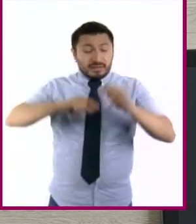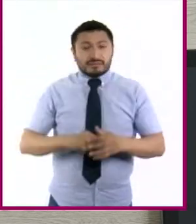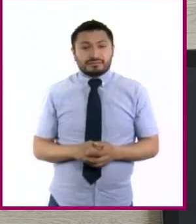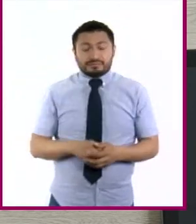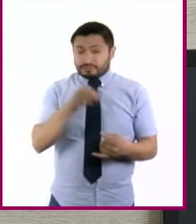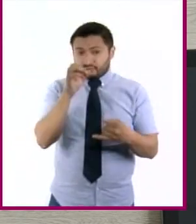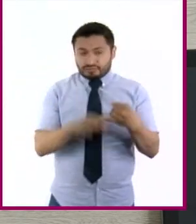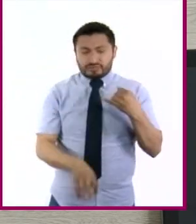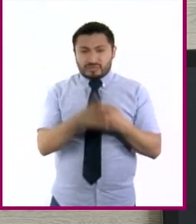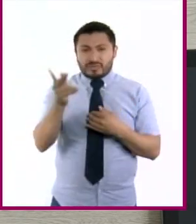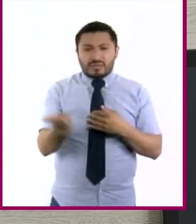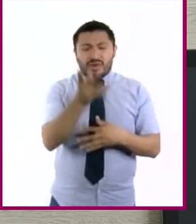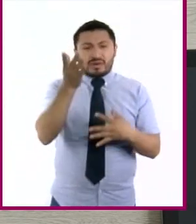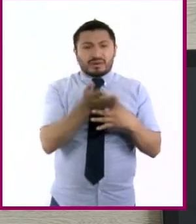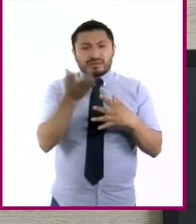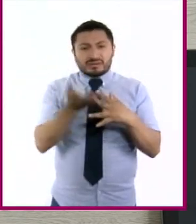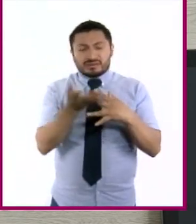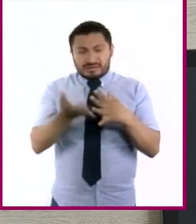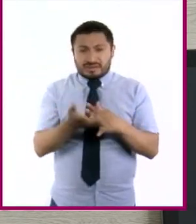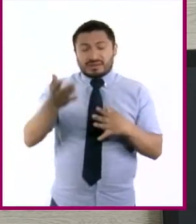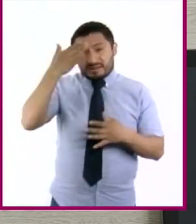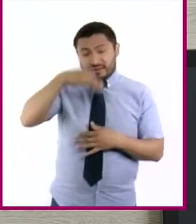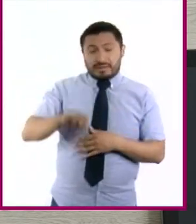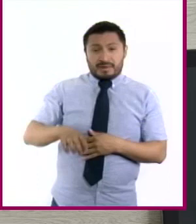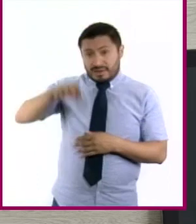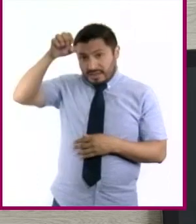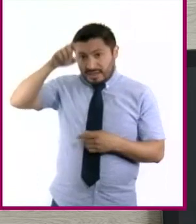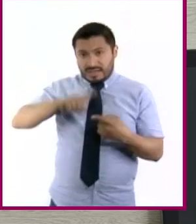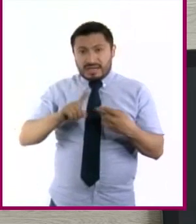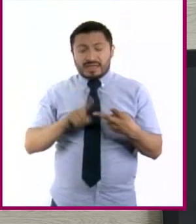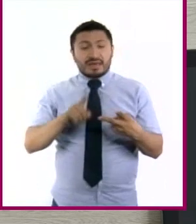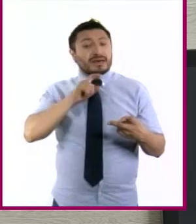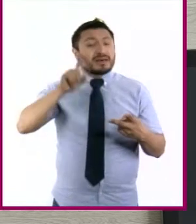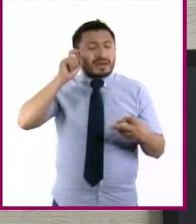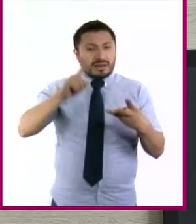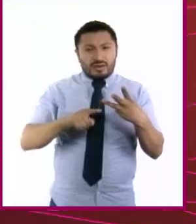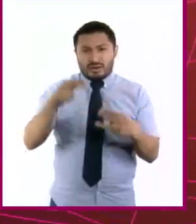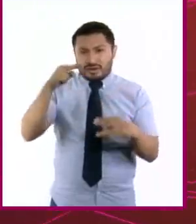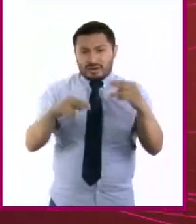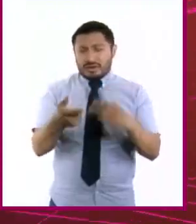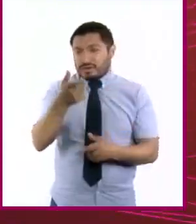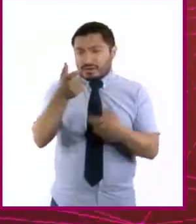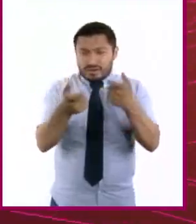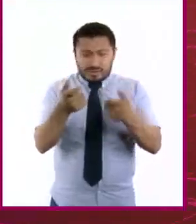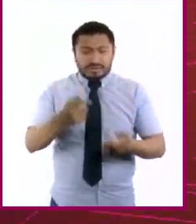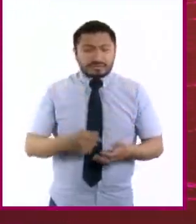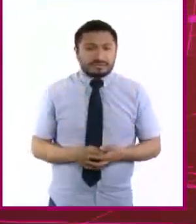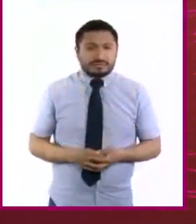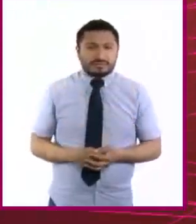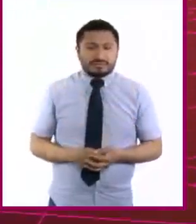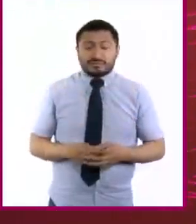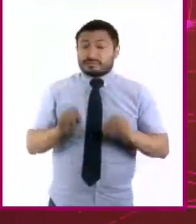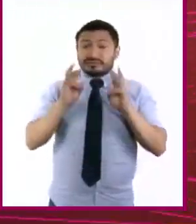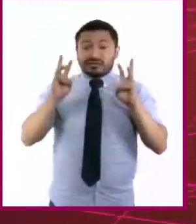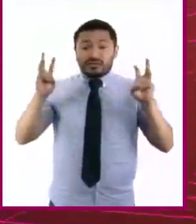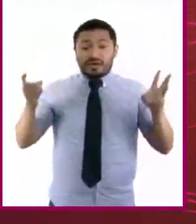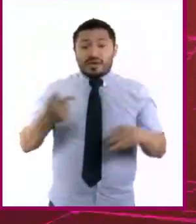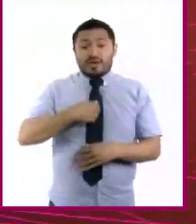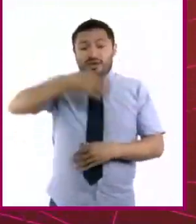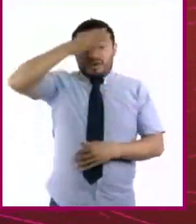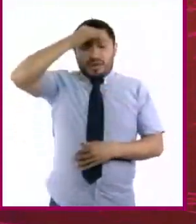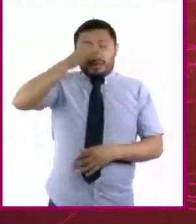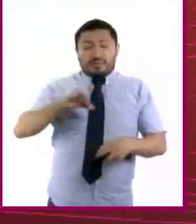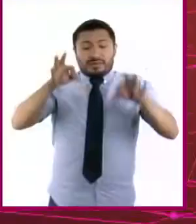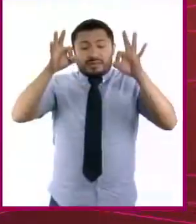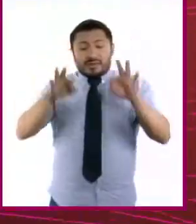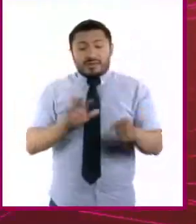de clasificación se sabe la edad, el género o el nivel socioeconómico de alguien. ¡Wow! Pues ya aprendí bastante